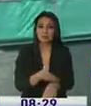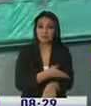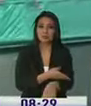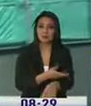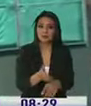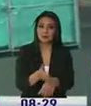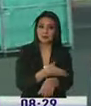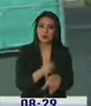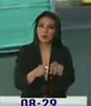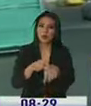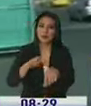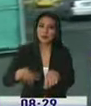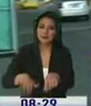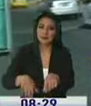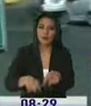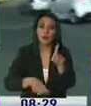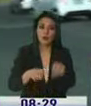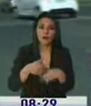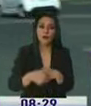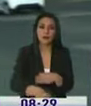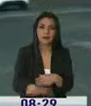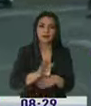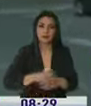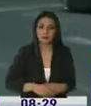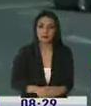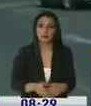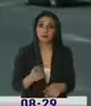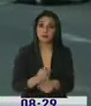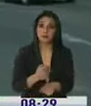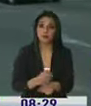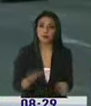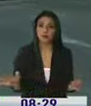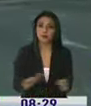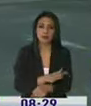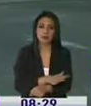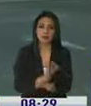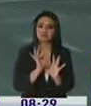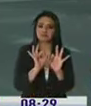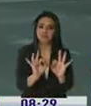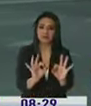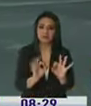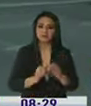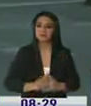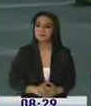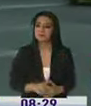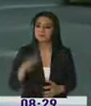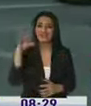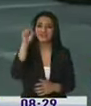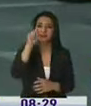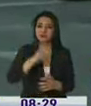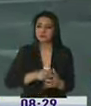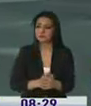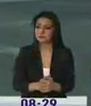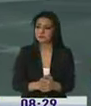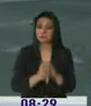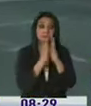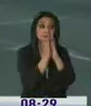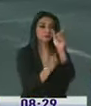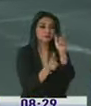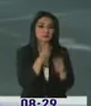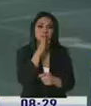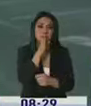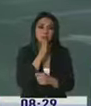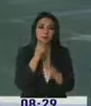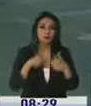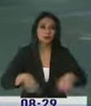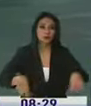un poquito retrasados y en otros vamos francamente adelantados, con lo cual en el compendio total se puede decir que esta obra está siendo un éxito. Pedir un poco de paciencia a la ciudadanía, sobre